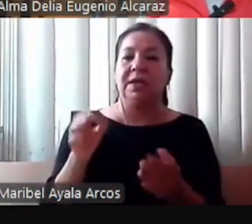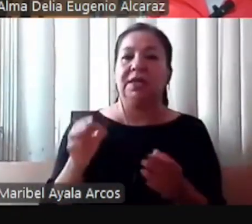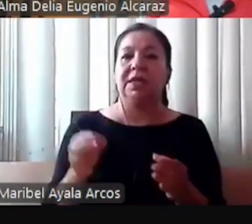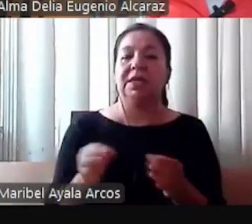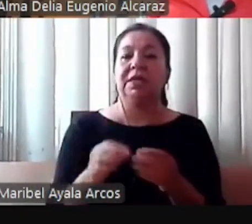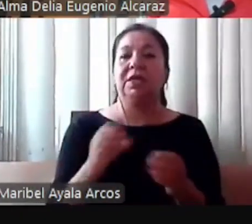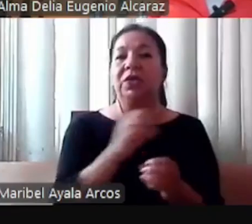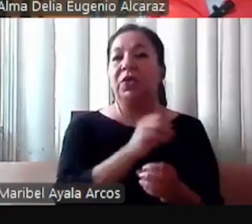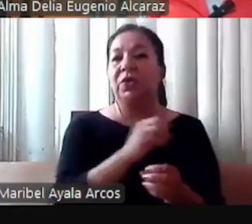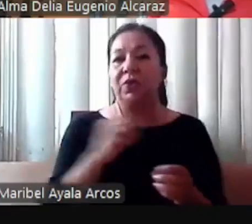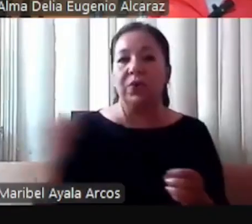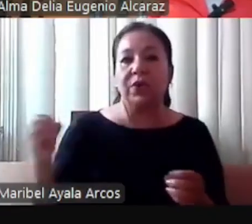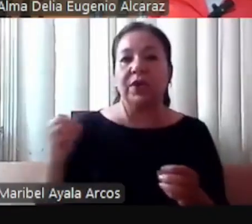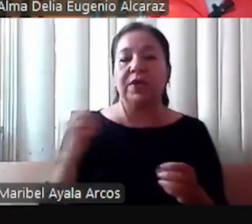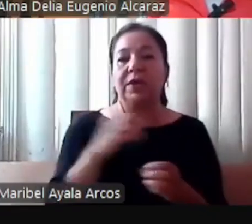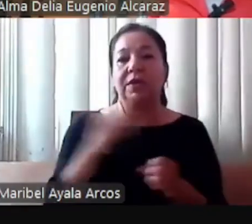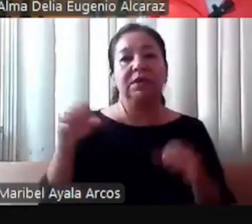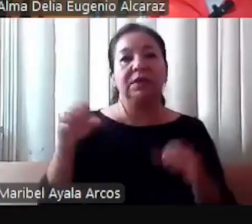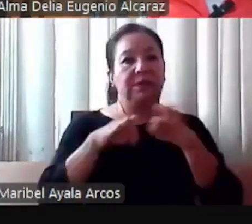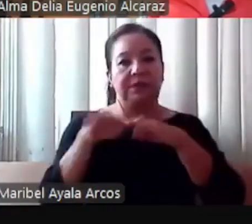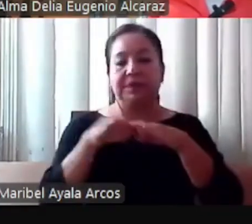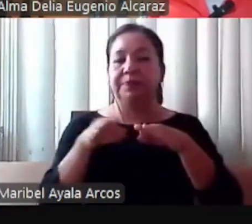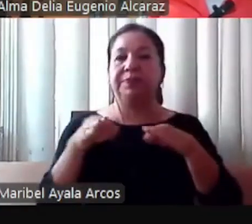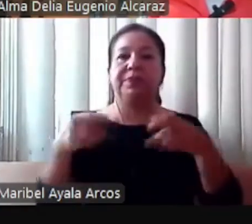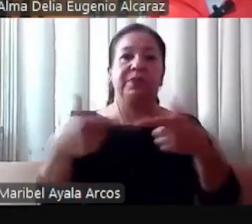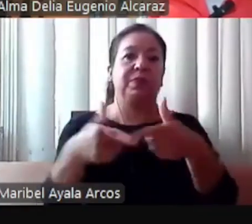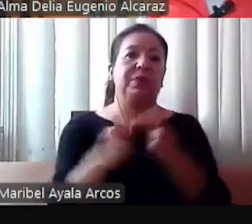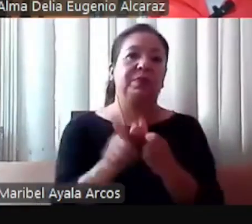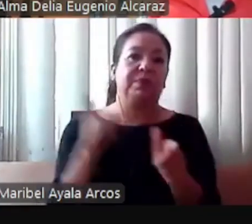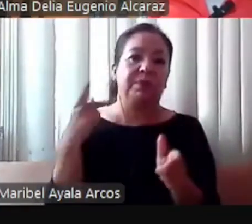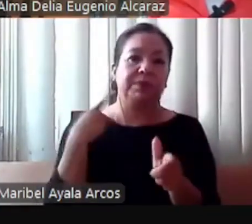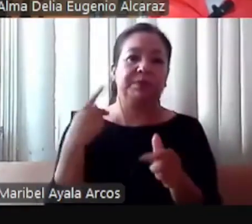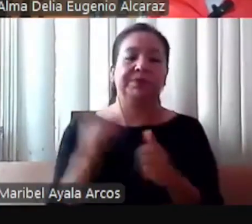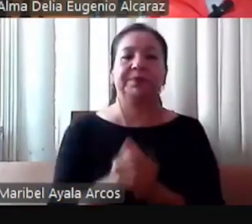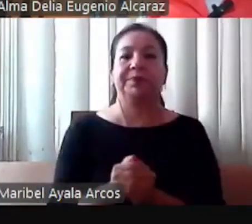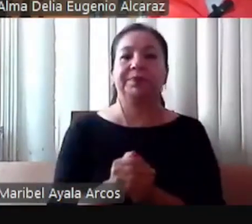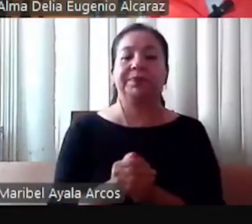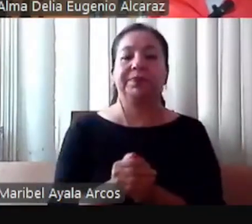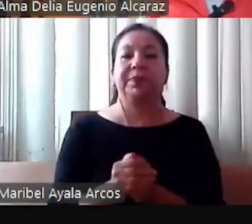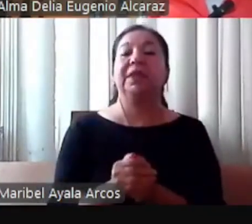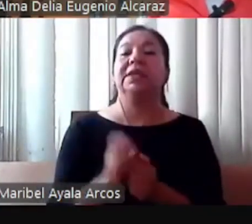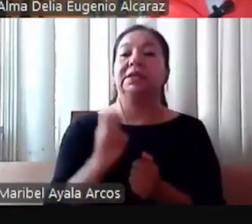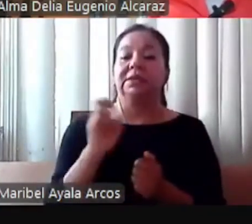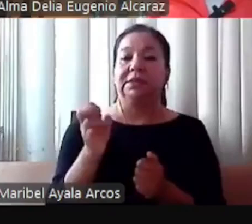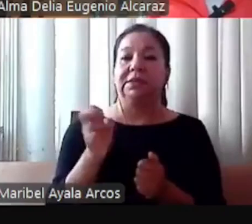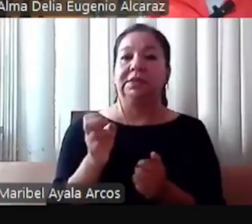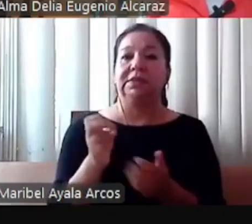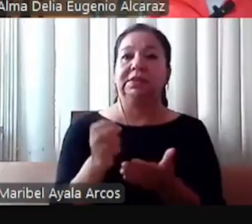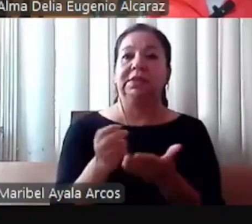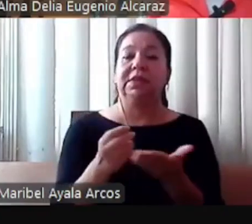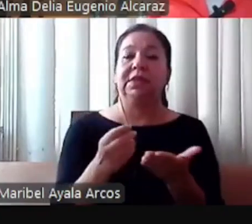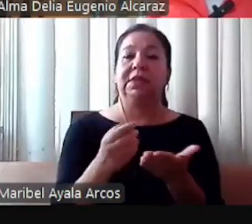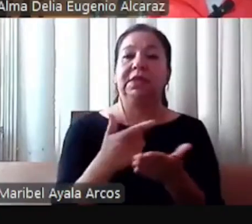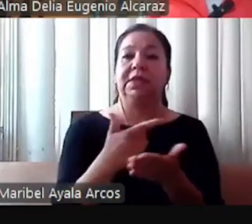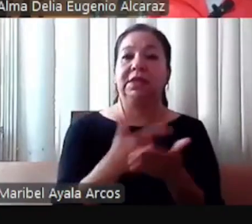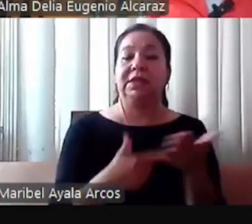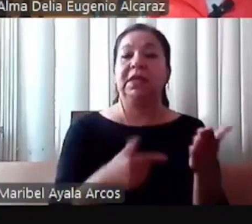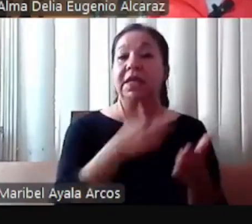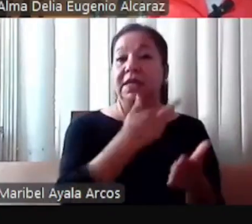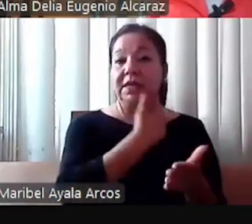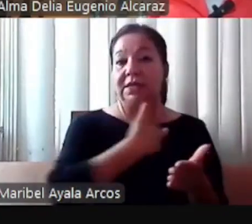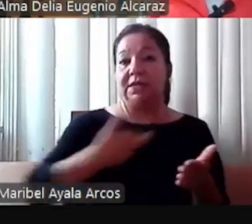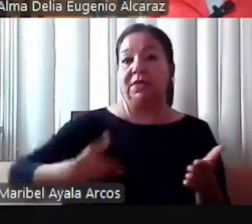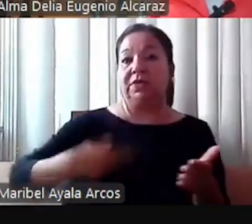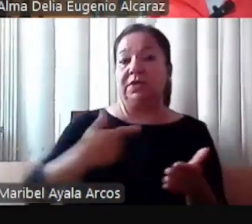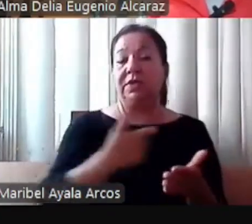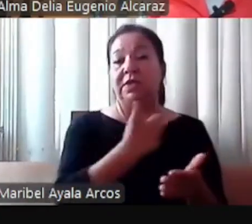los partidos políticos. En suma, con base en lo argumentado, no le asiste razón a la parte actora sobre que la asignación de las regidurías del